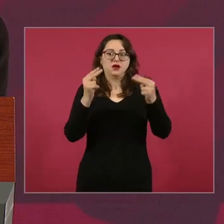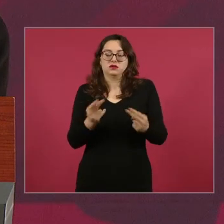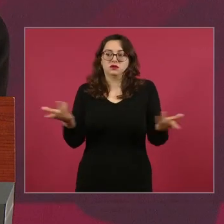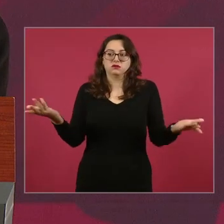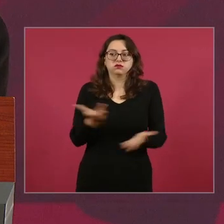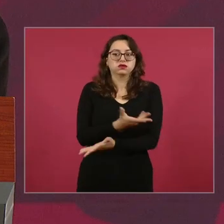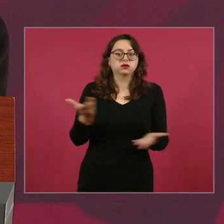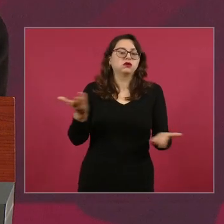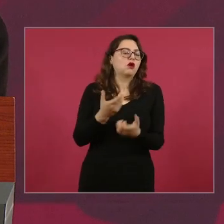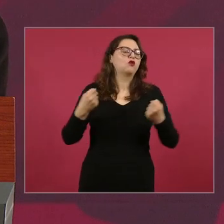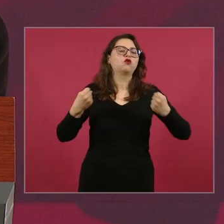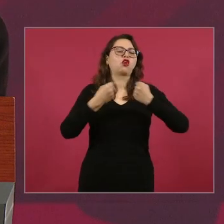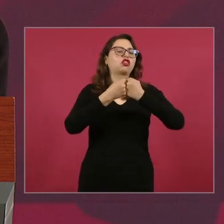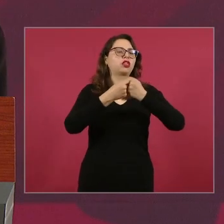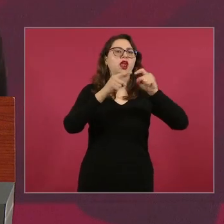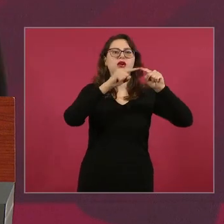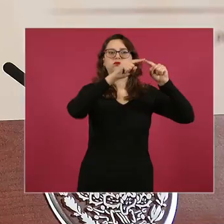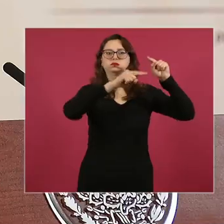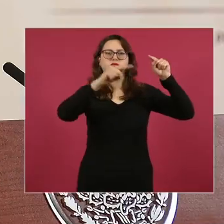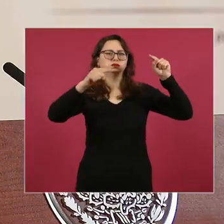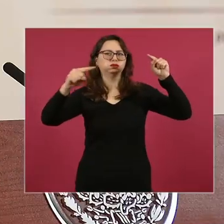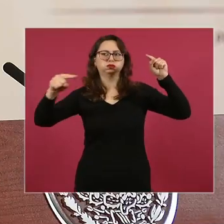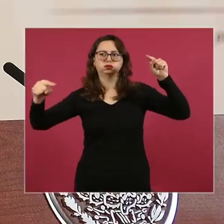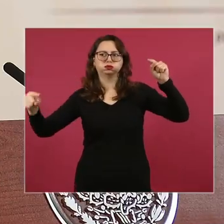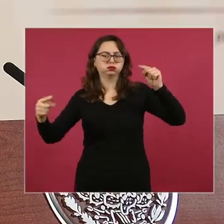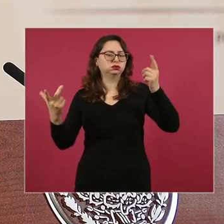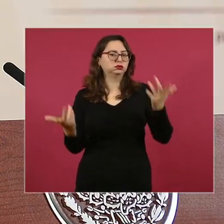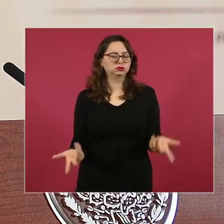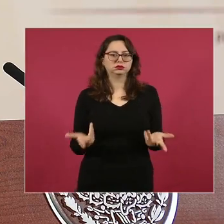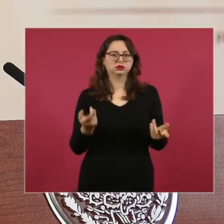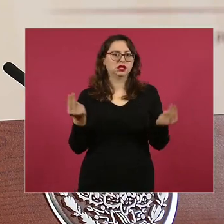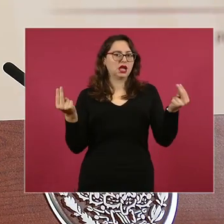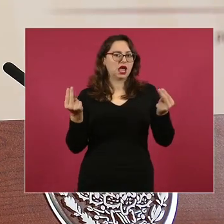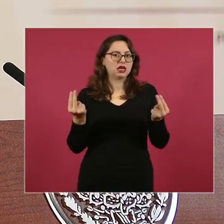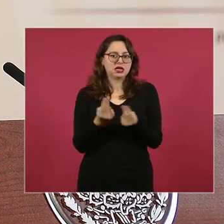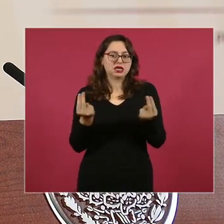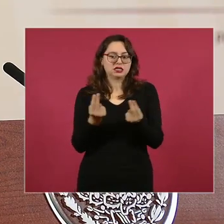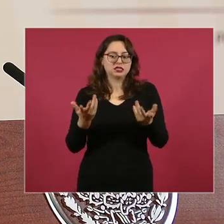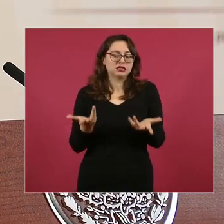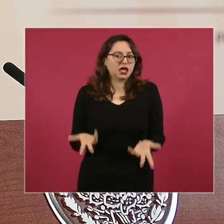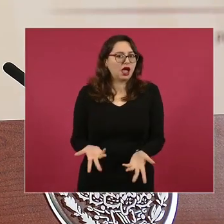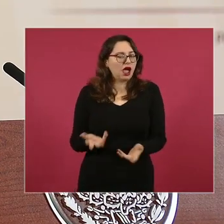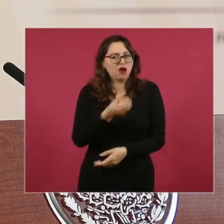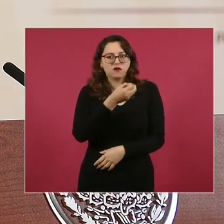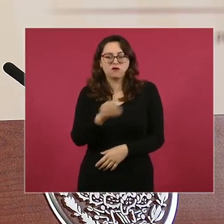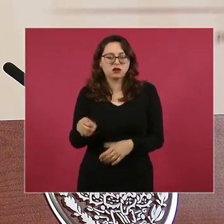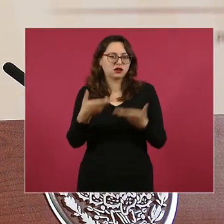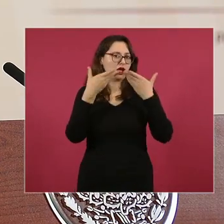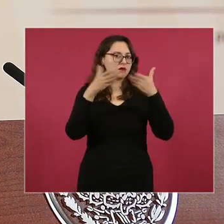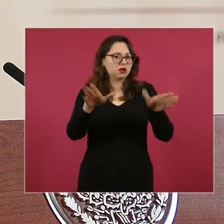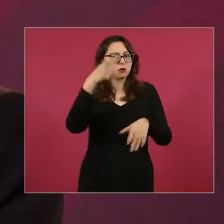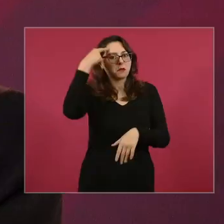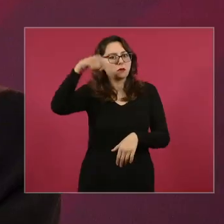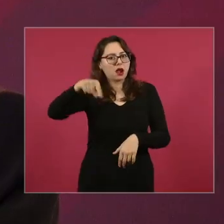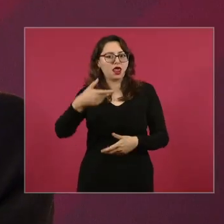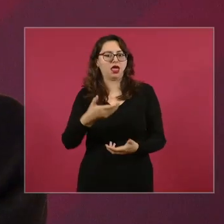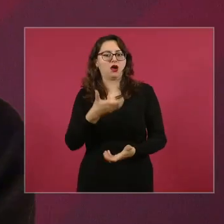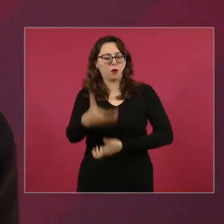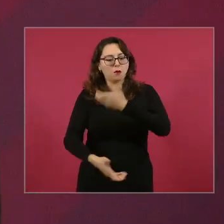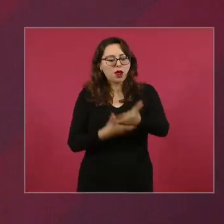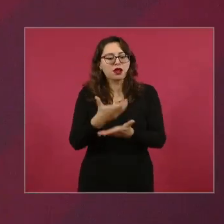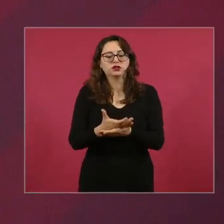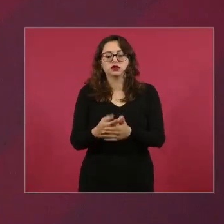Estados Unidos. Y se pueden presentar estos casos, ya ha sucedido en el caso